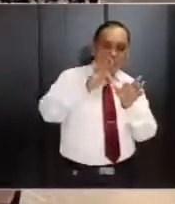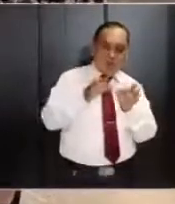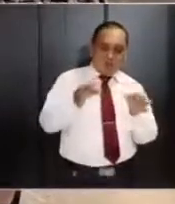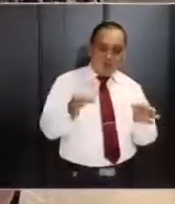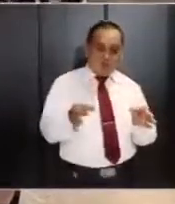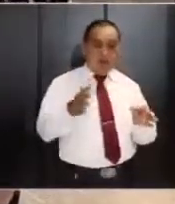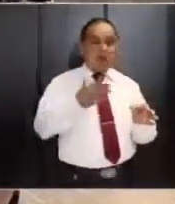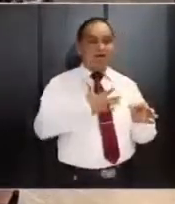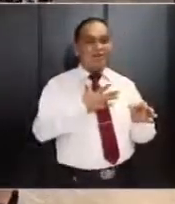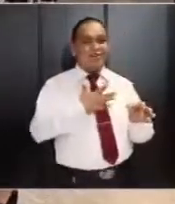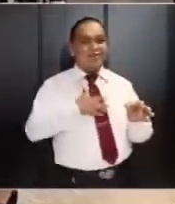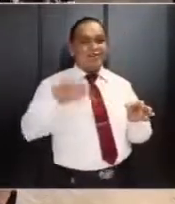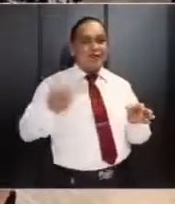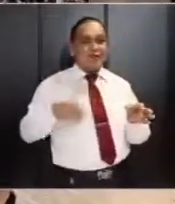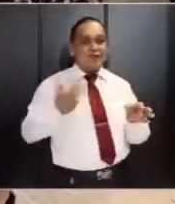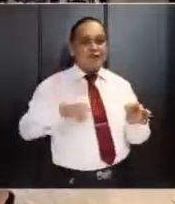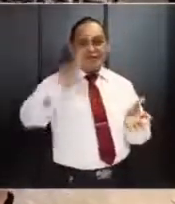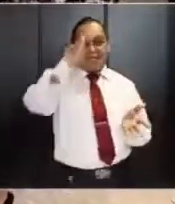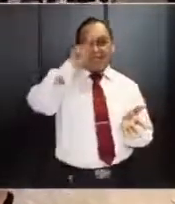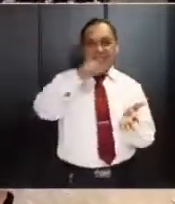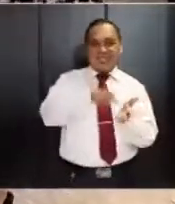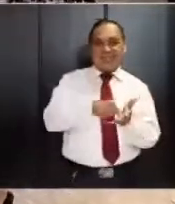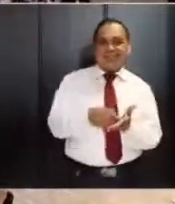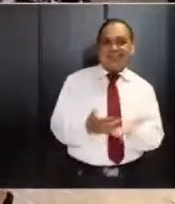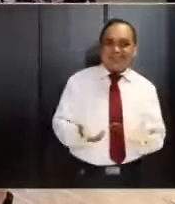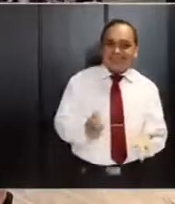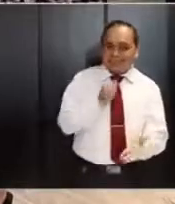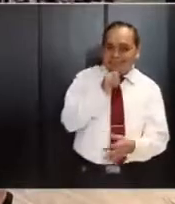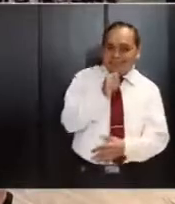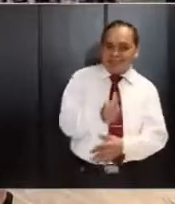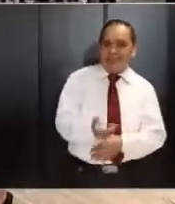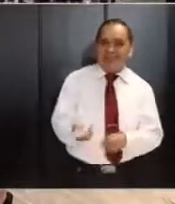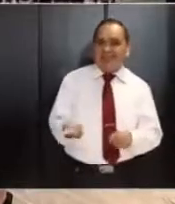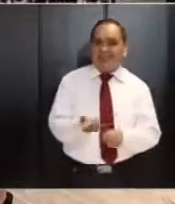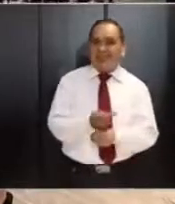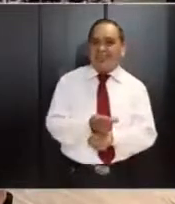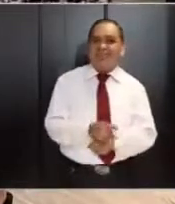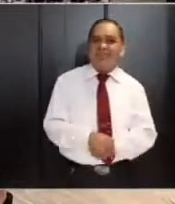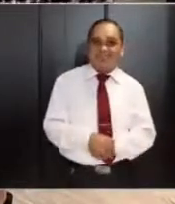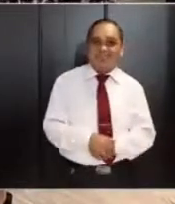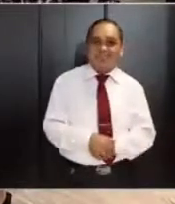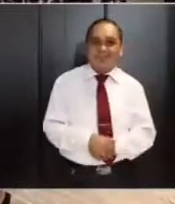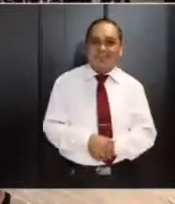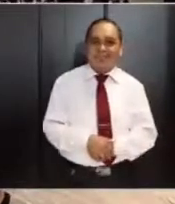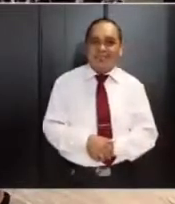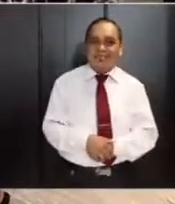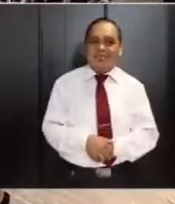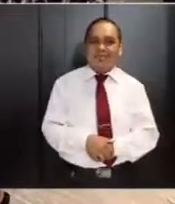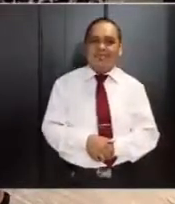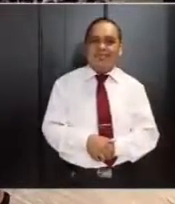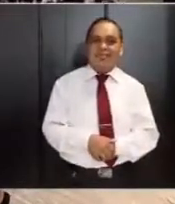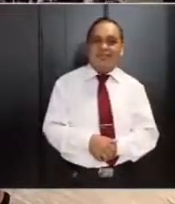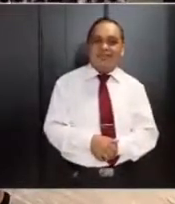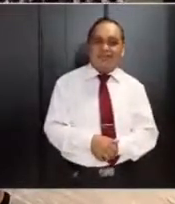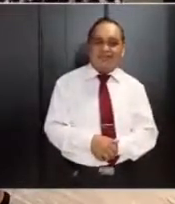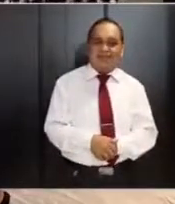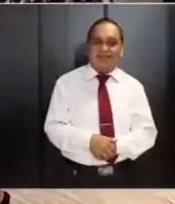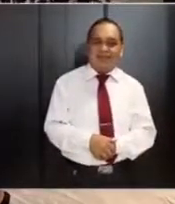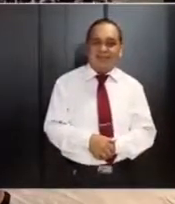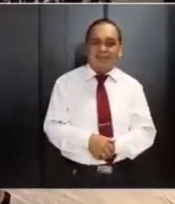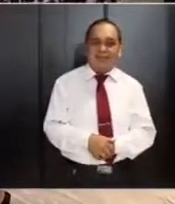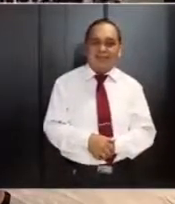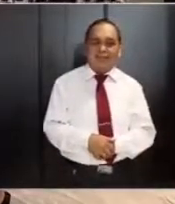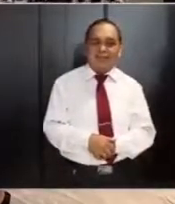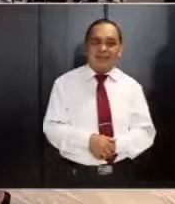creía. Pero en eso, dale la vuelta, dale. Y métele así al fondo, que vean que no... Eso. No lo he puesto el tuyo. No,